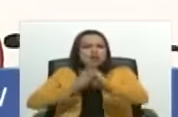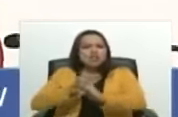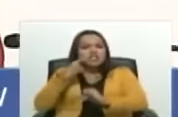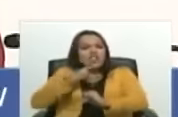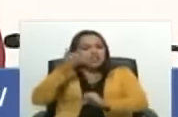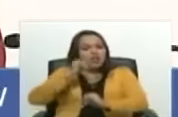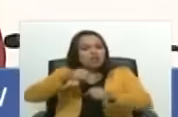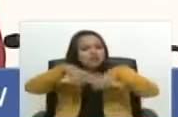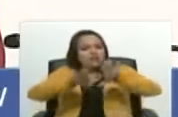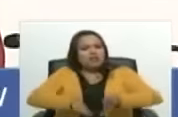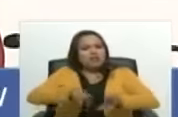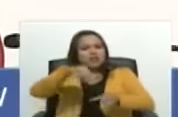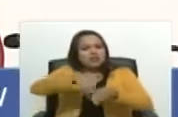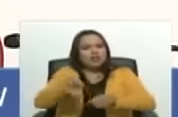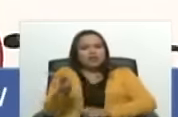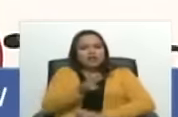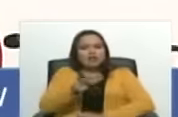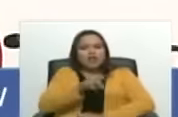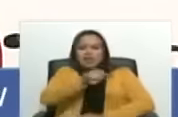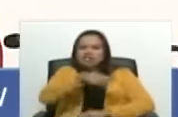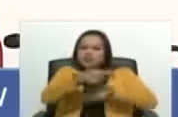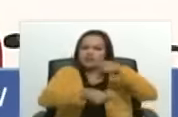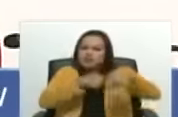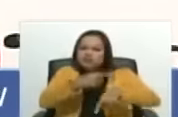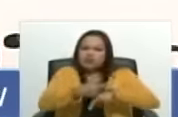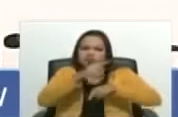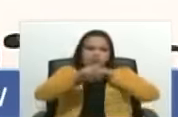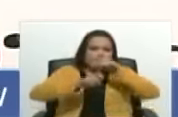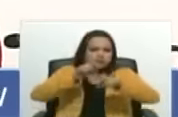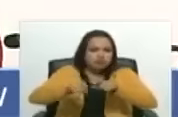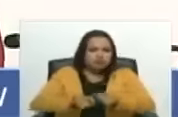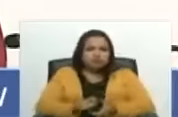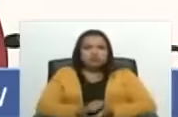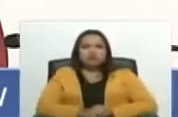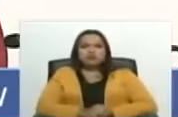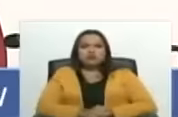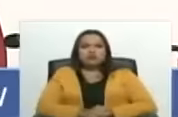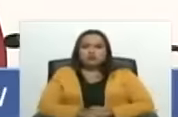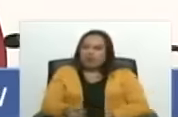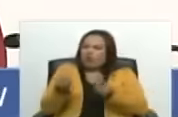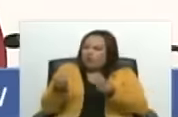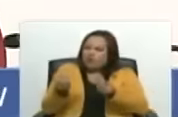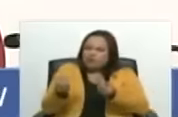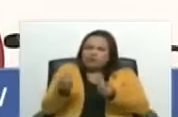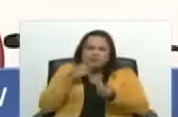en Venezuela ese referéndum. ¿Con qué autoridad?